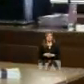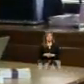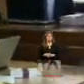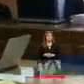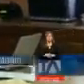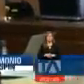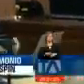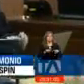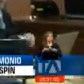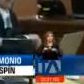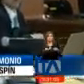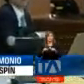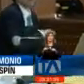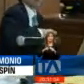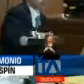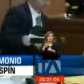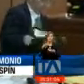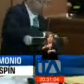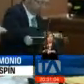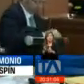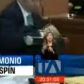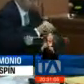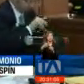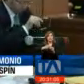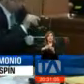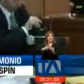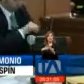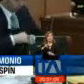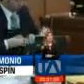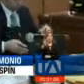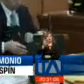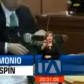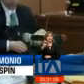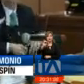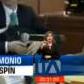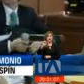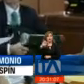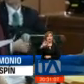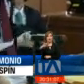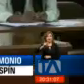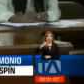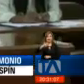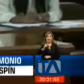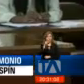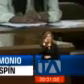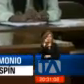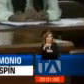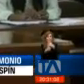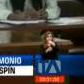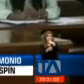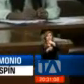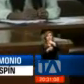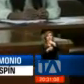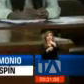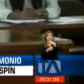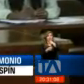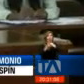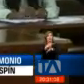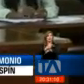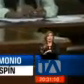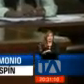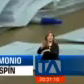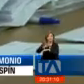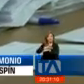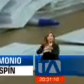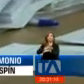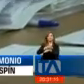fue una diligencia en la que por primera vez participó Wilson Toa ina como fiscal subrogante y que se desarrolló tan solo un día antes que